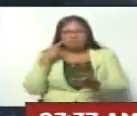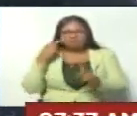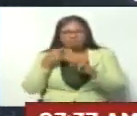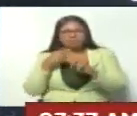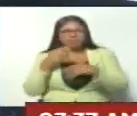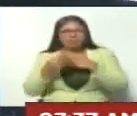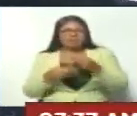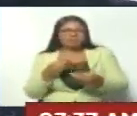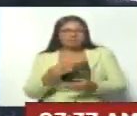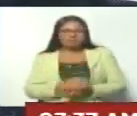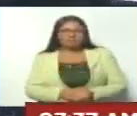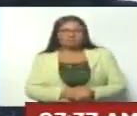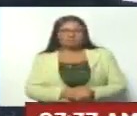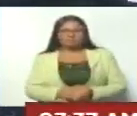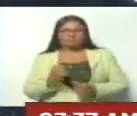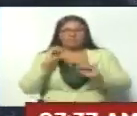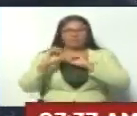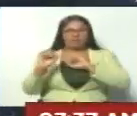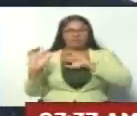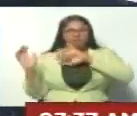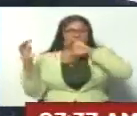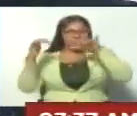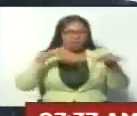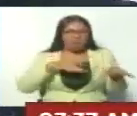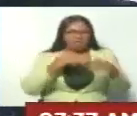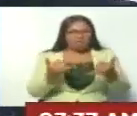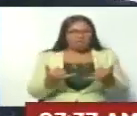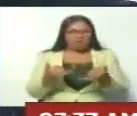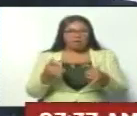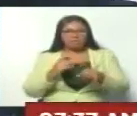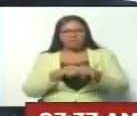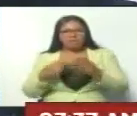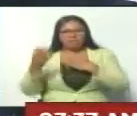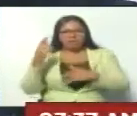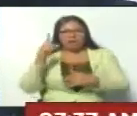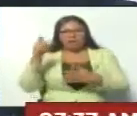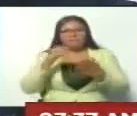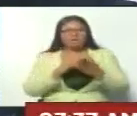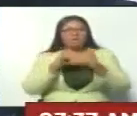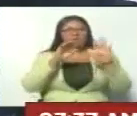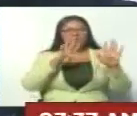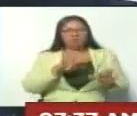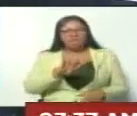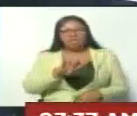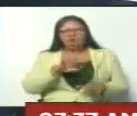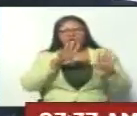para evitar que los invasores de la época de 1498